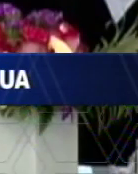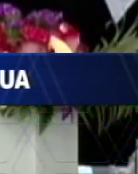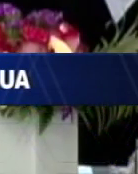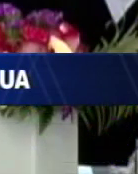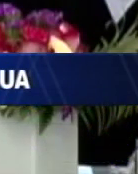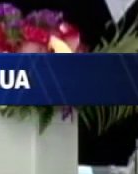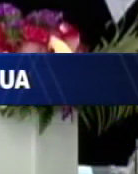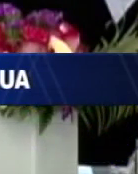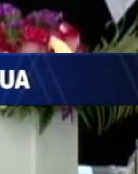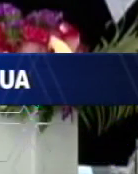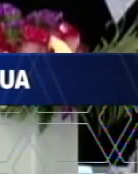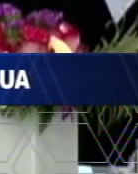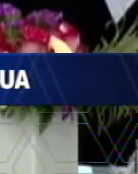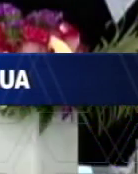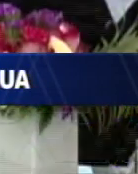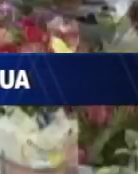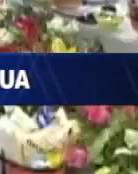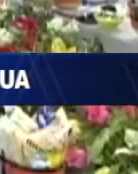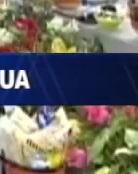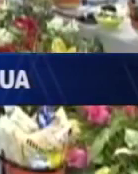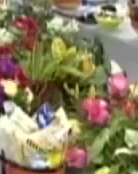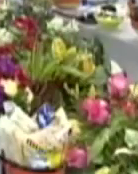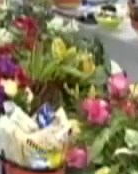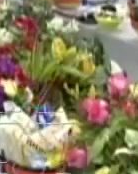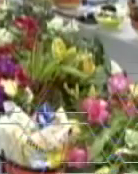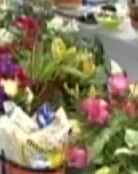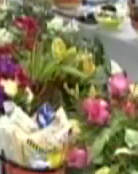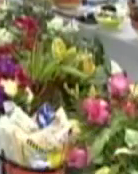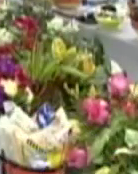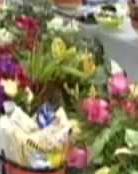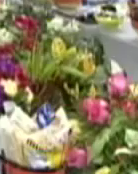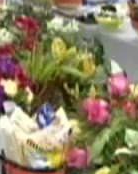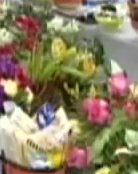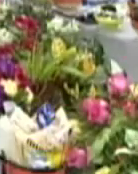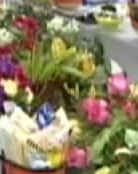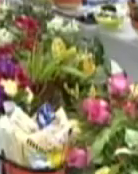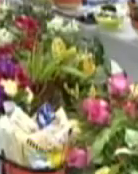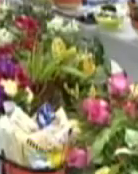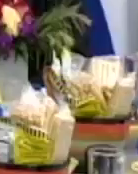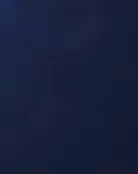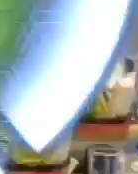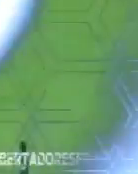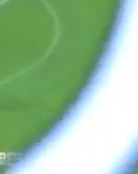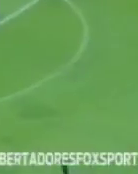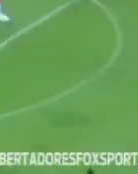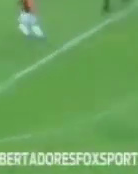Agradecen arbitraje. Iglesia Católica aceptó ser mediadora en diálogo en Nicaragua.